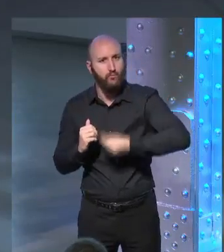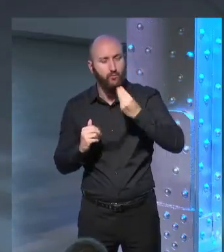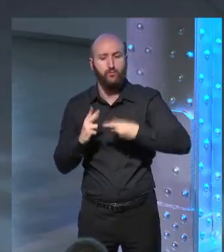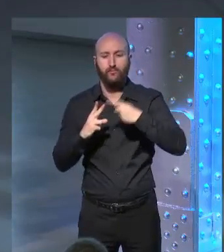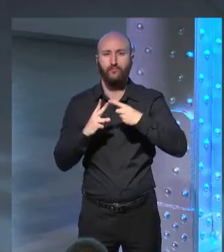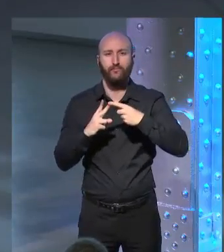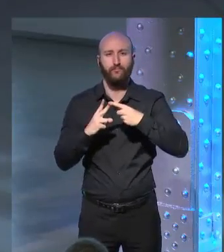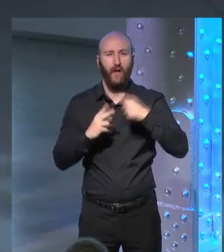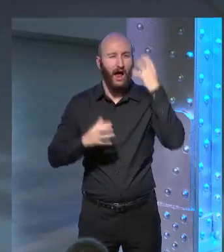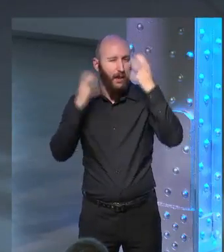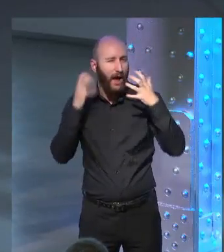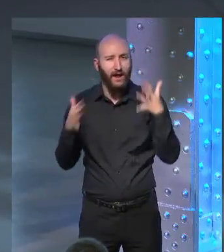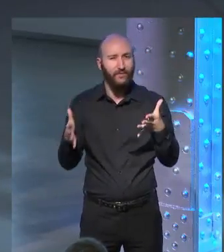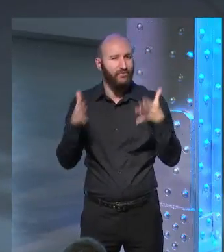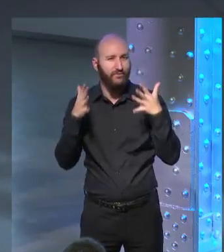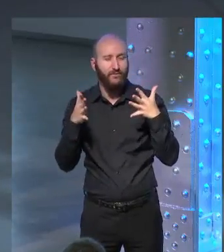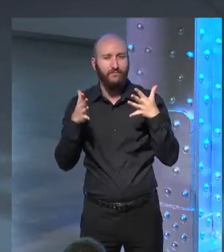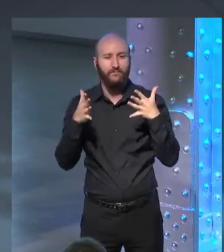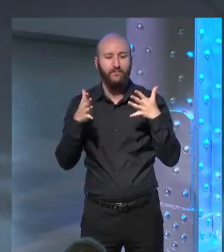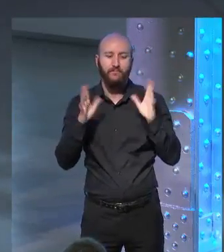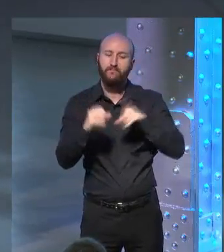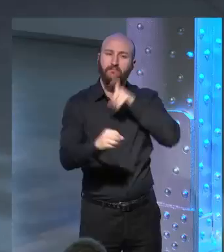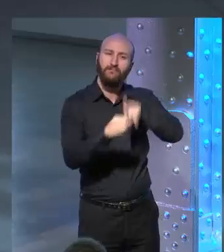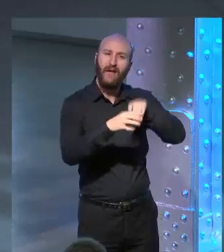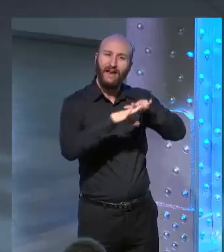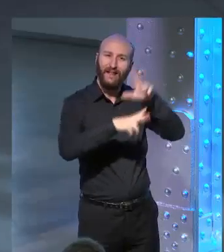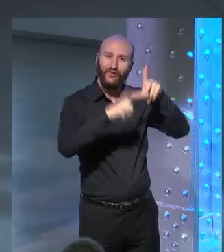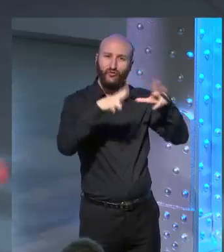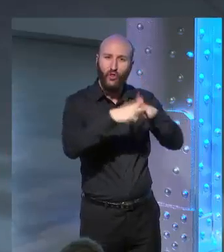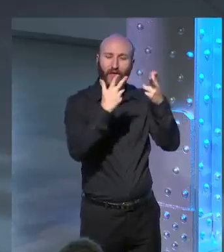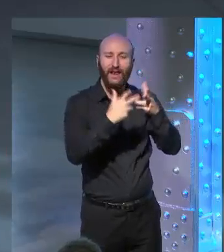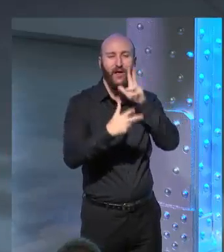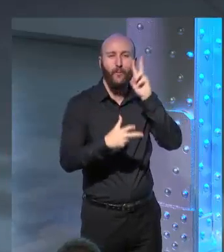mucho los animales y quiere una red social en la que siempre ve las fotos del Zoo de